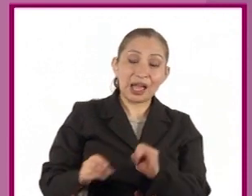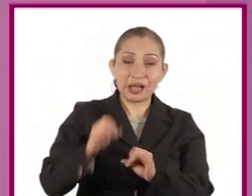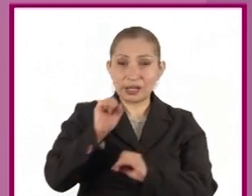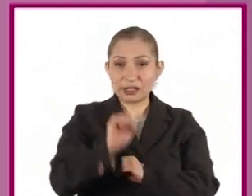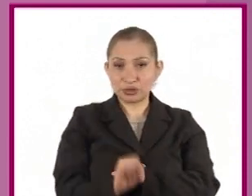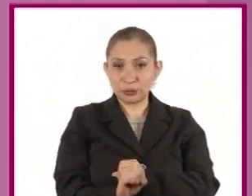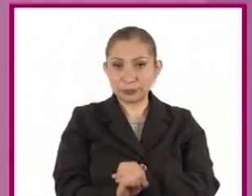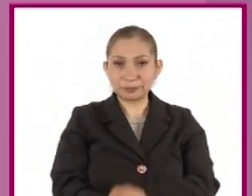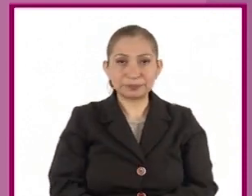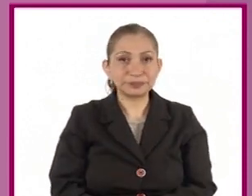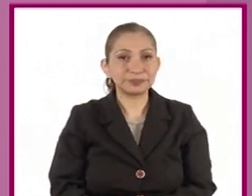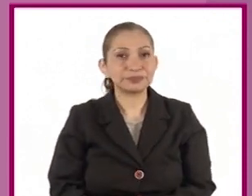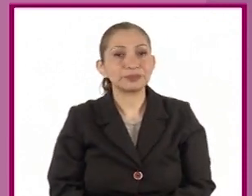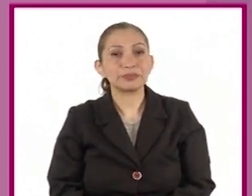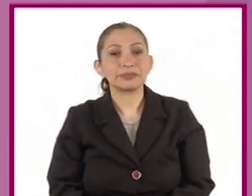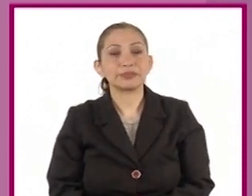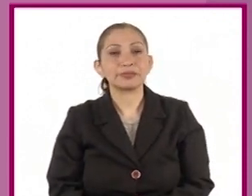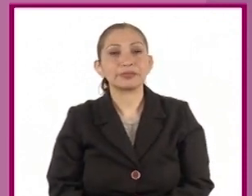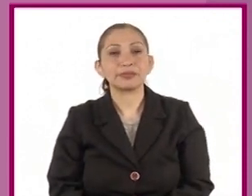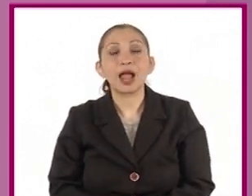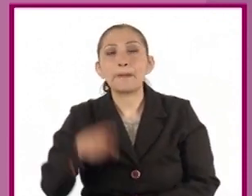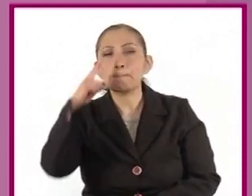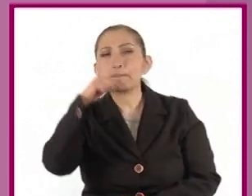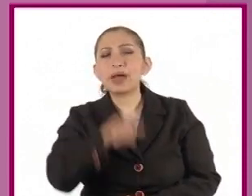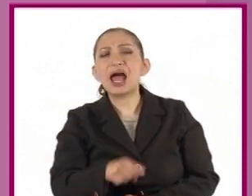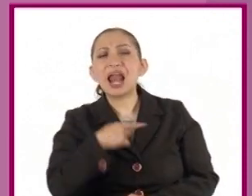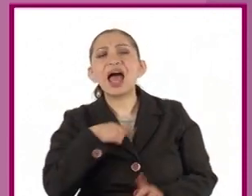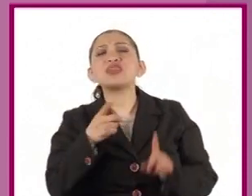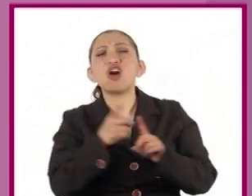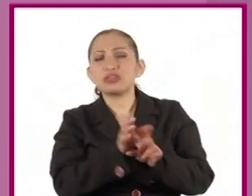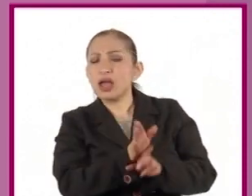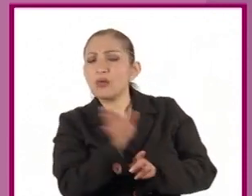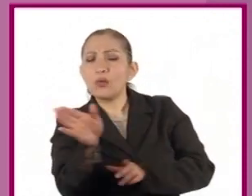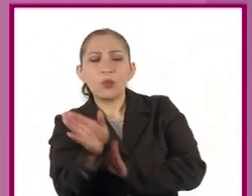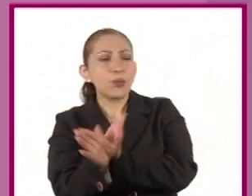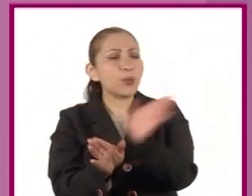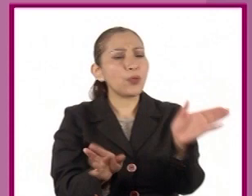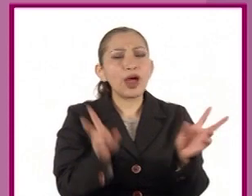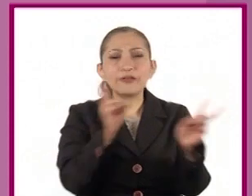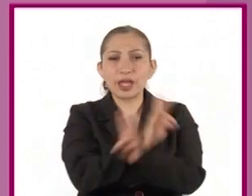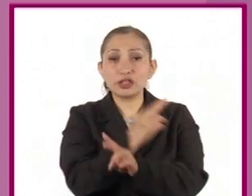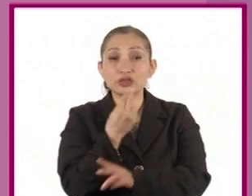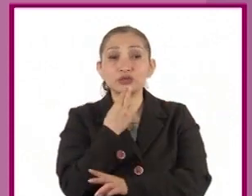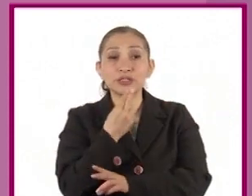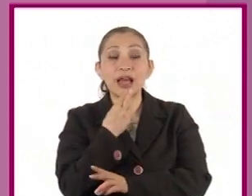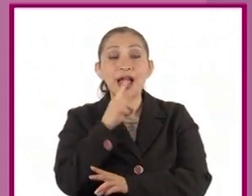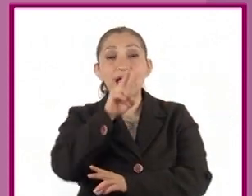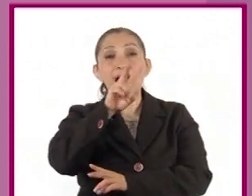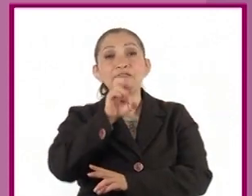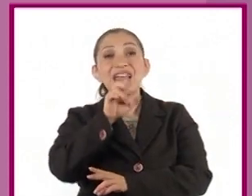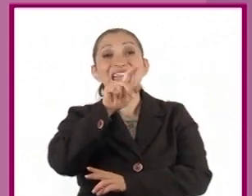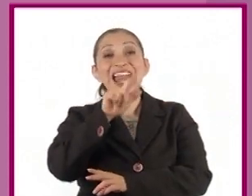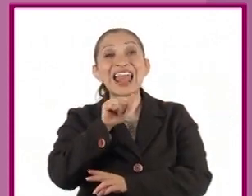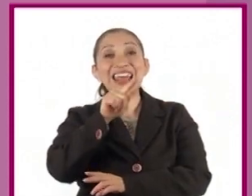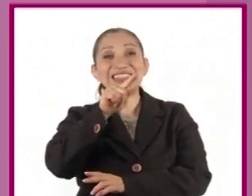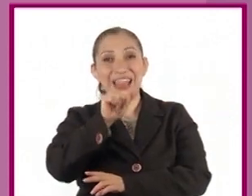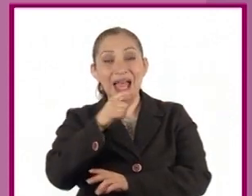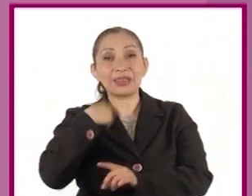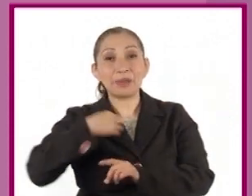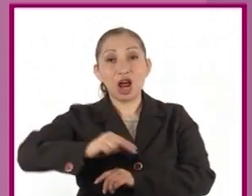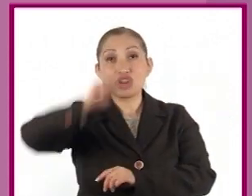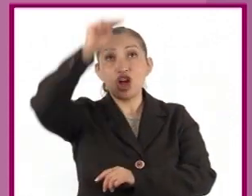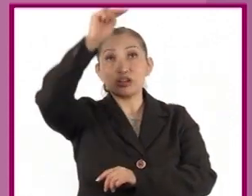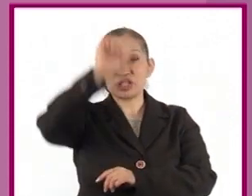hemisferio sur. Para determinar la dirección del viento se usa la veleta, a partir de los puntos